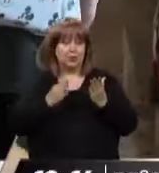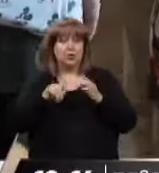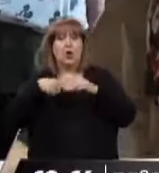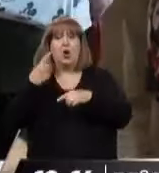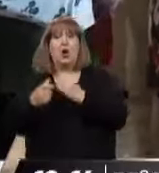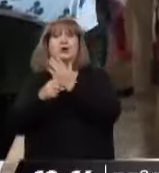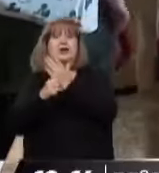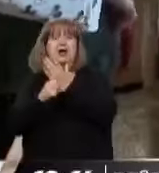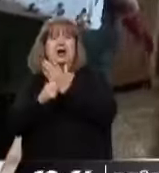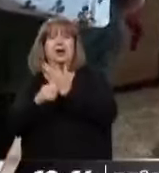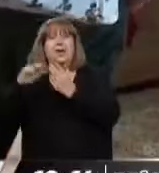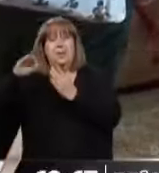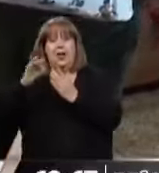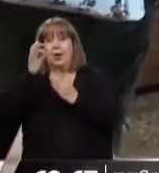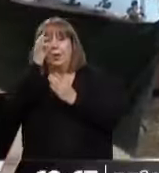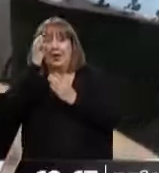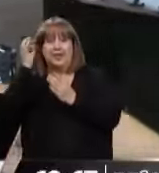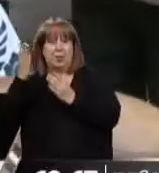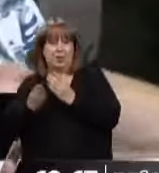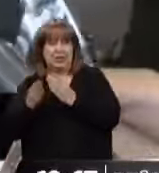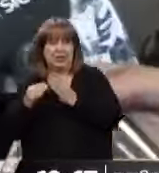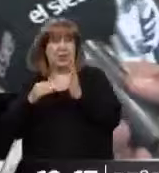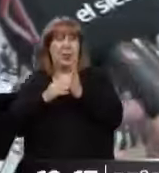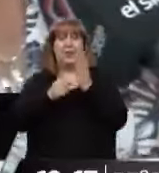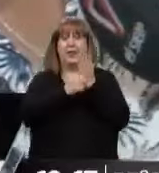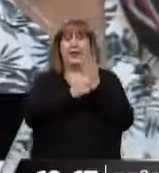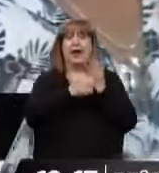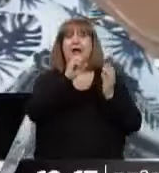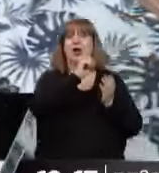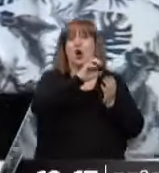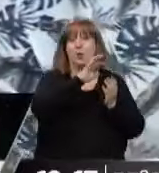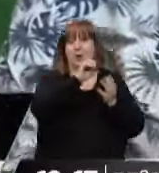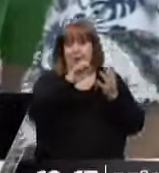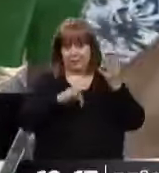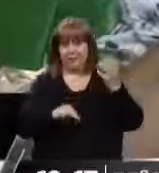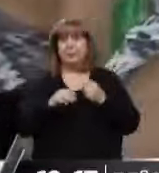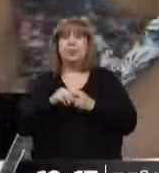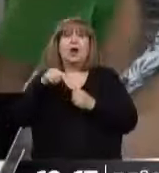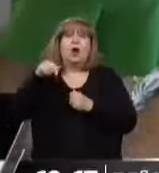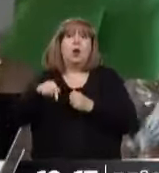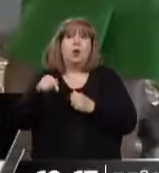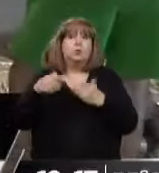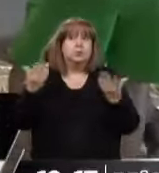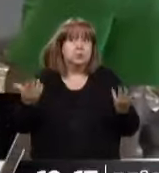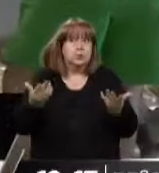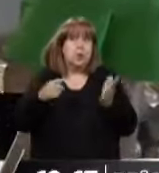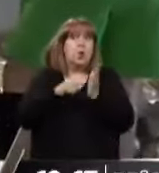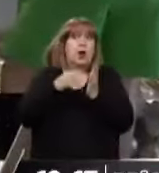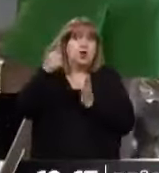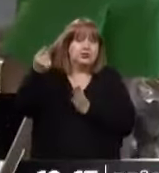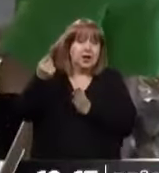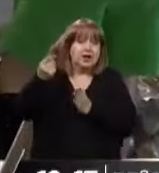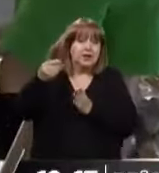menos movimiento por una cuestión estacional. Dependíamos mucho del mercado de hoy día, de Linier. El mercado de Linier hoy